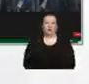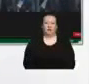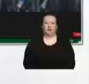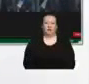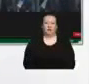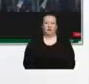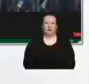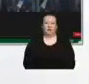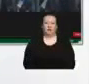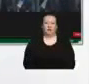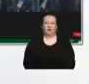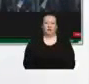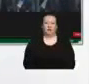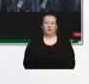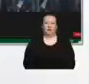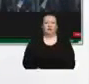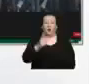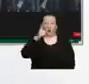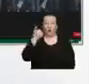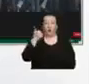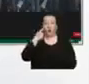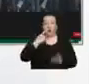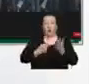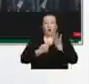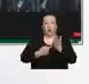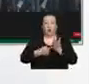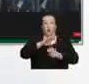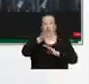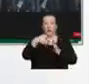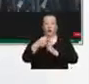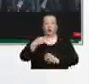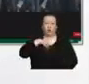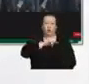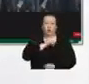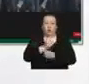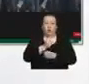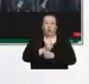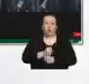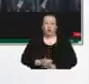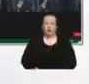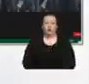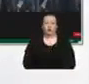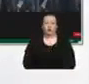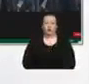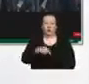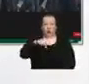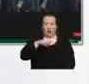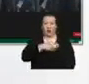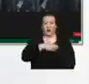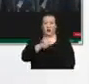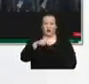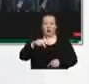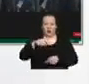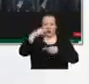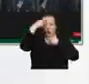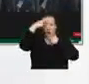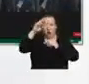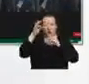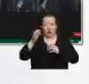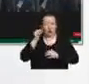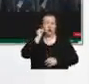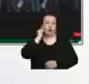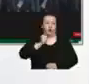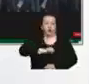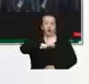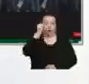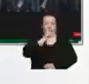es una buena muestra de lo que somos porque estamos ahora en esta valiente patriota